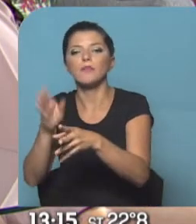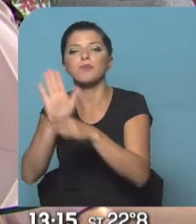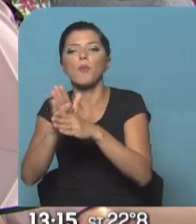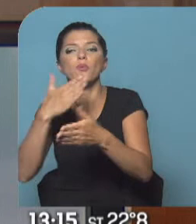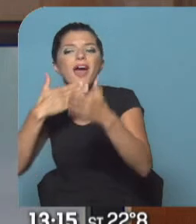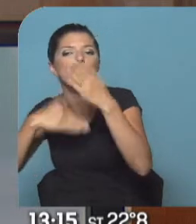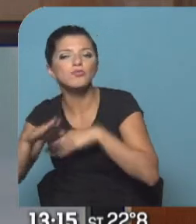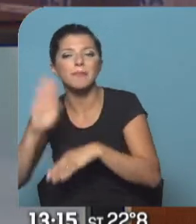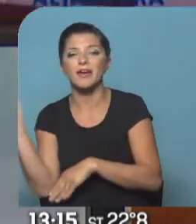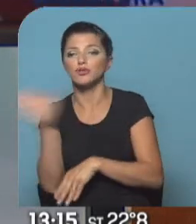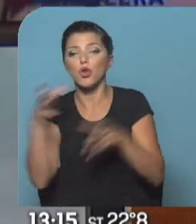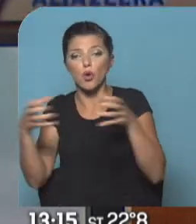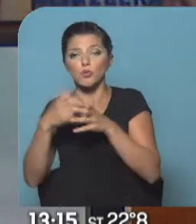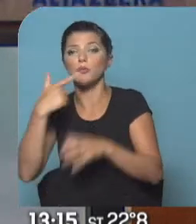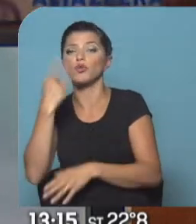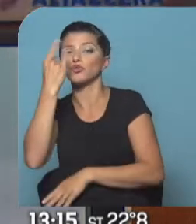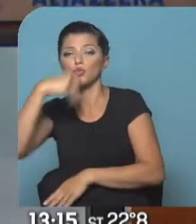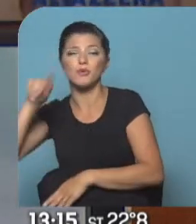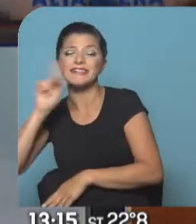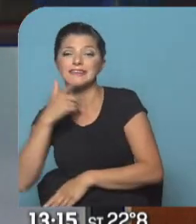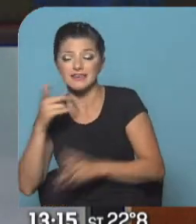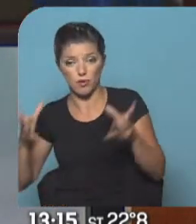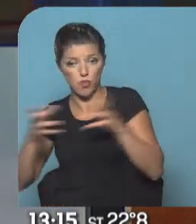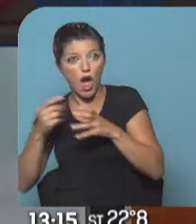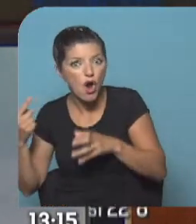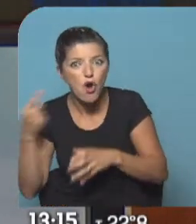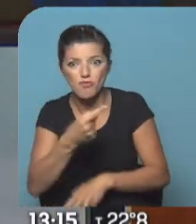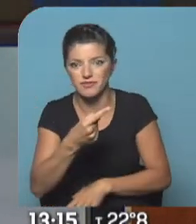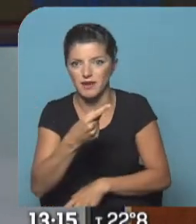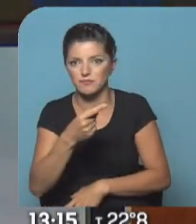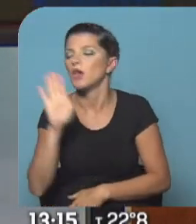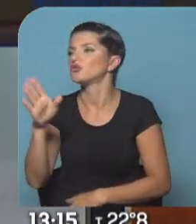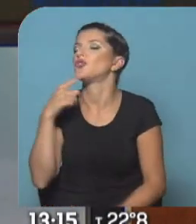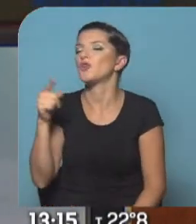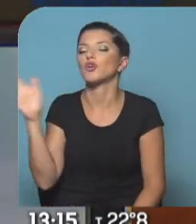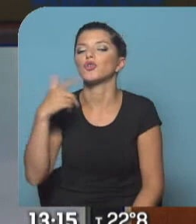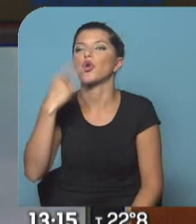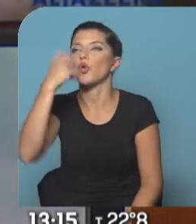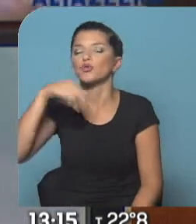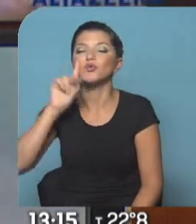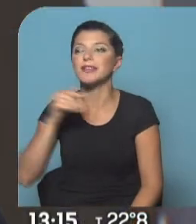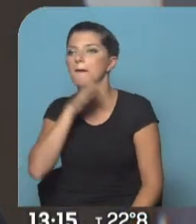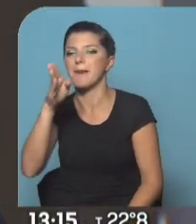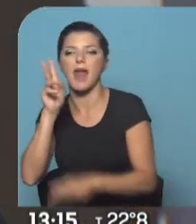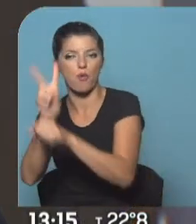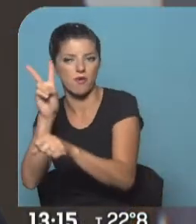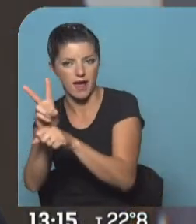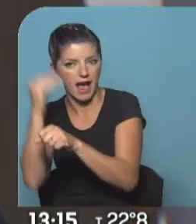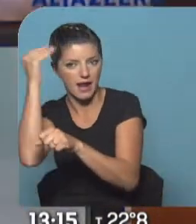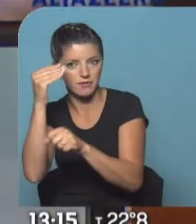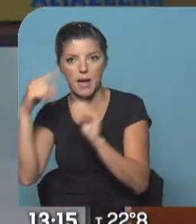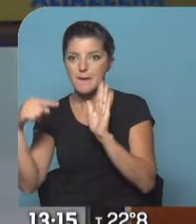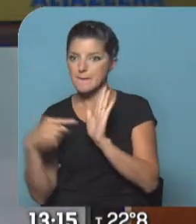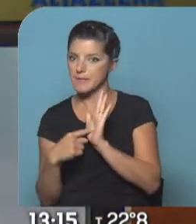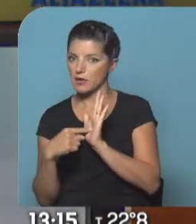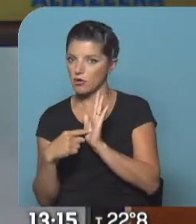del mundo contra ellos. Porque aparte, no digo que vayan todos los sunitas del mundo a defender a Arabia Saudita, pero se puede manipular mucho el tema de ser los